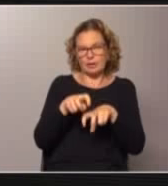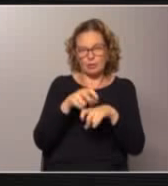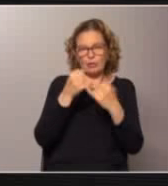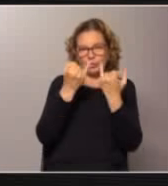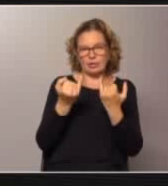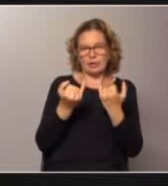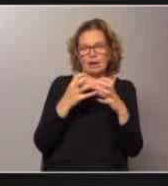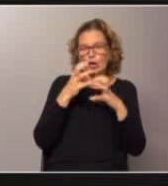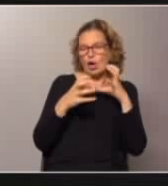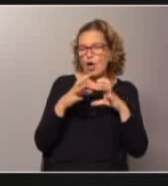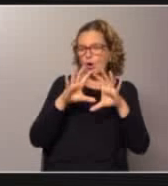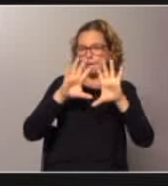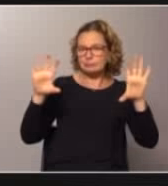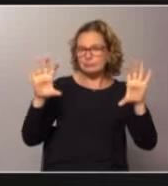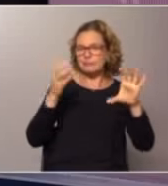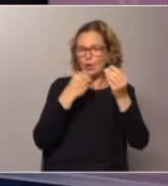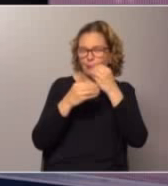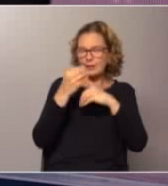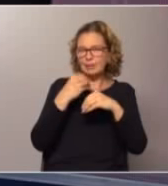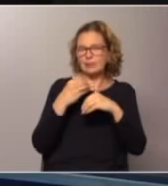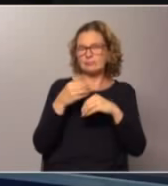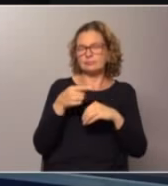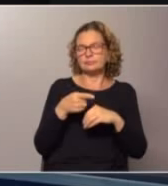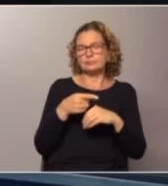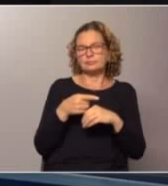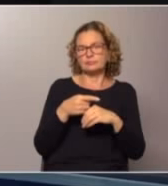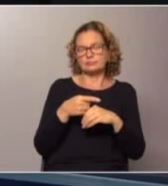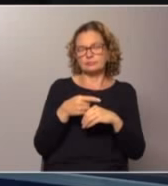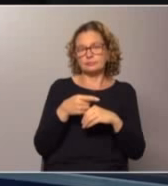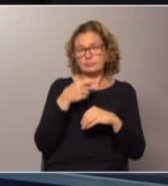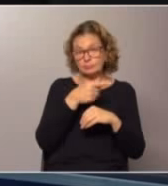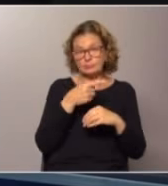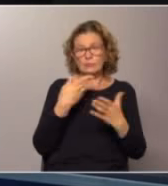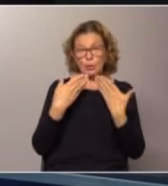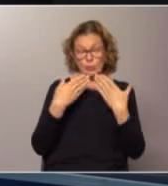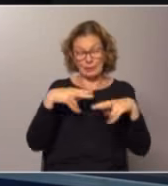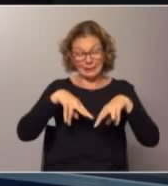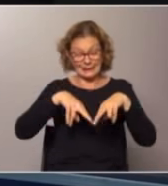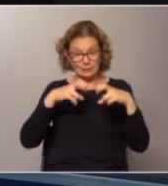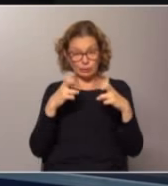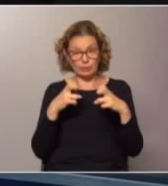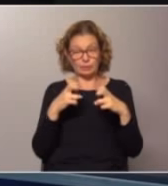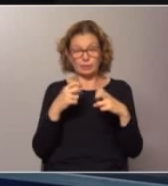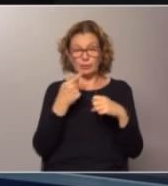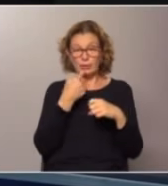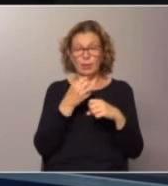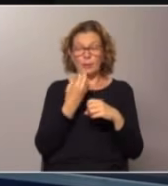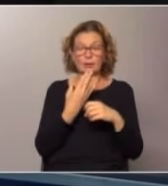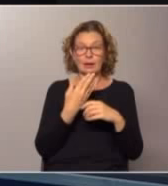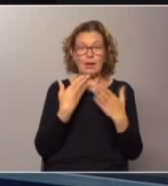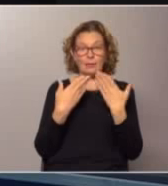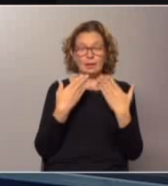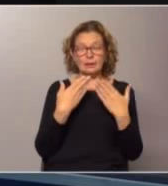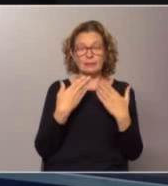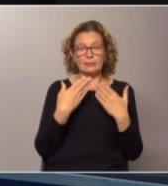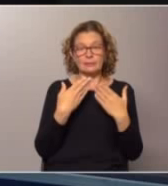que correrá el fútbol todas las cosas que tengo que hacer entonces cuando hablabas del estudio porque hablas de